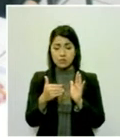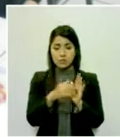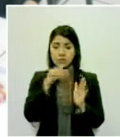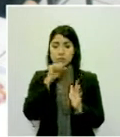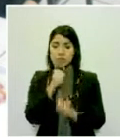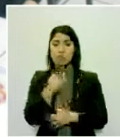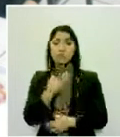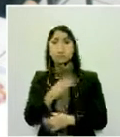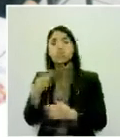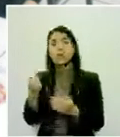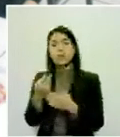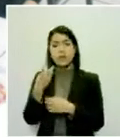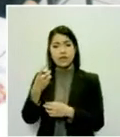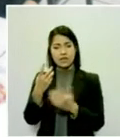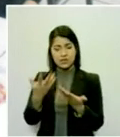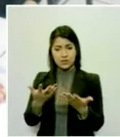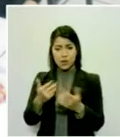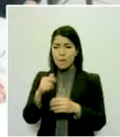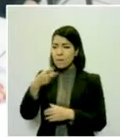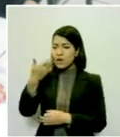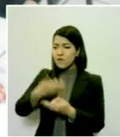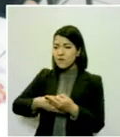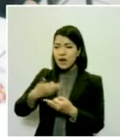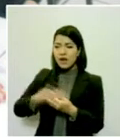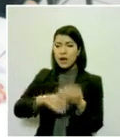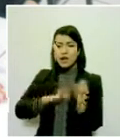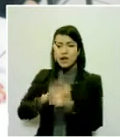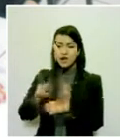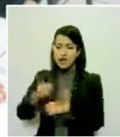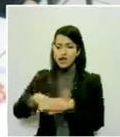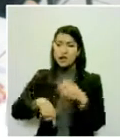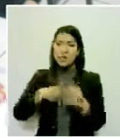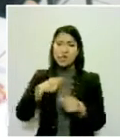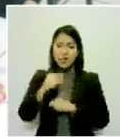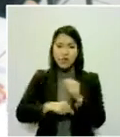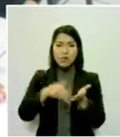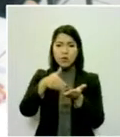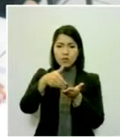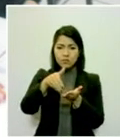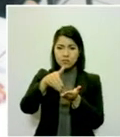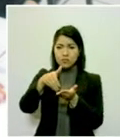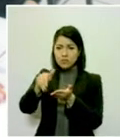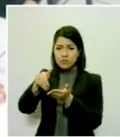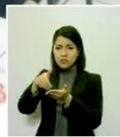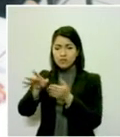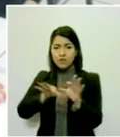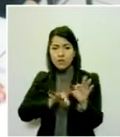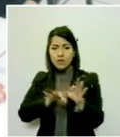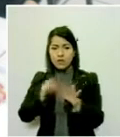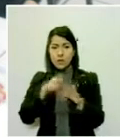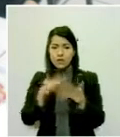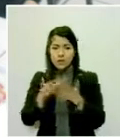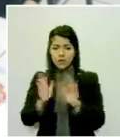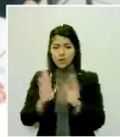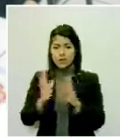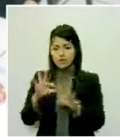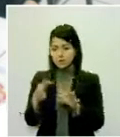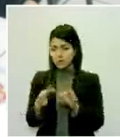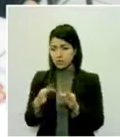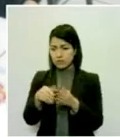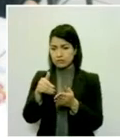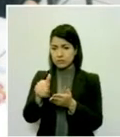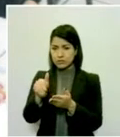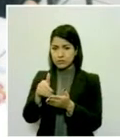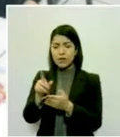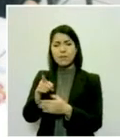72,088,000 pesos de esos 90 millones. El restante es lo que hemos venido pagando nosotros en nuestro ejercicio de manera puntual.